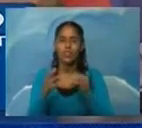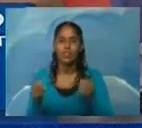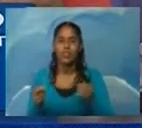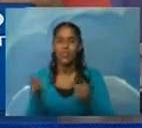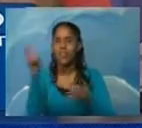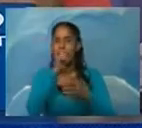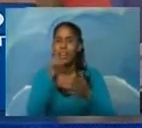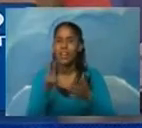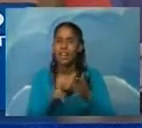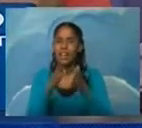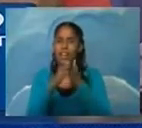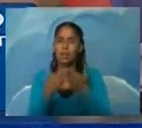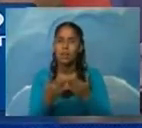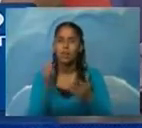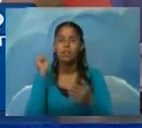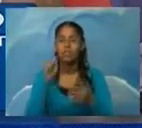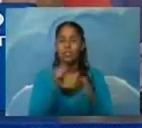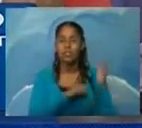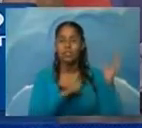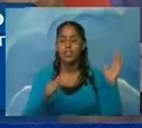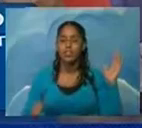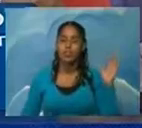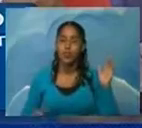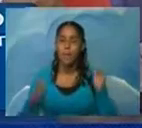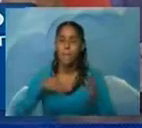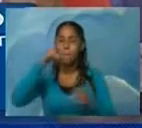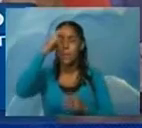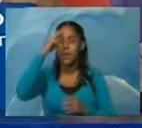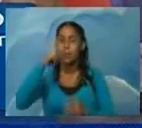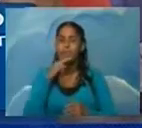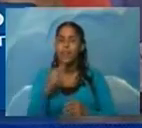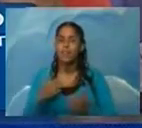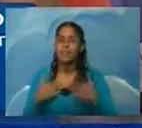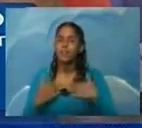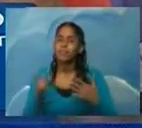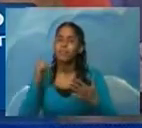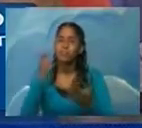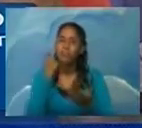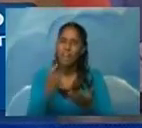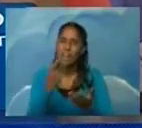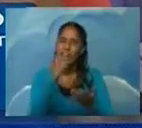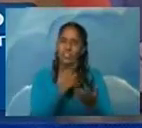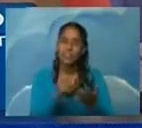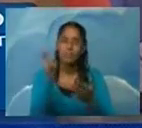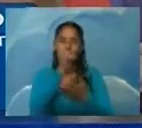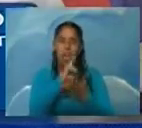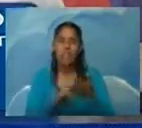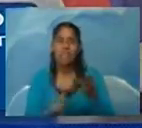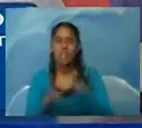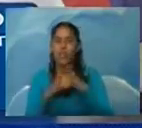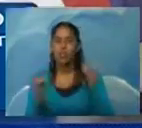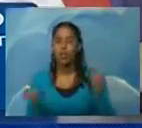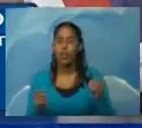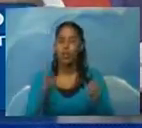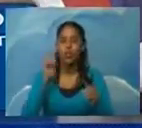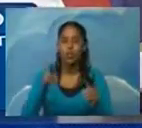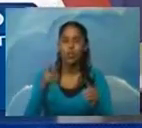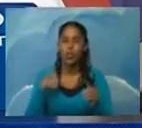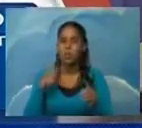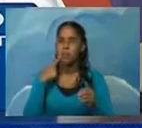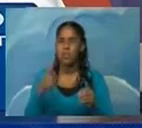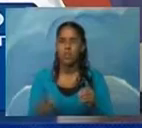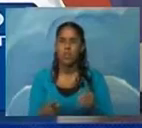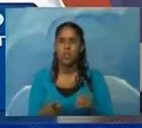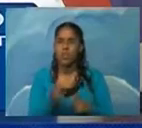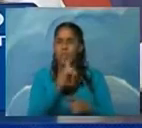las lea? Sí, señor. Mi padre me las enseñó, mi padre me las leía. Nunca me impuso esa